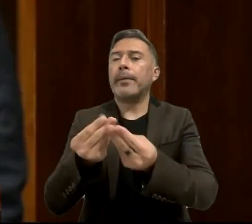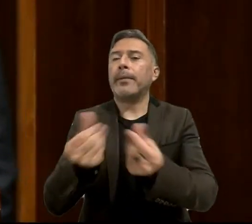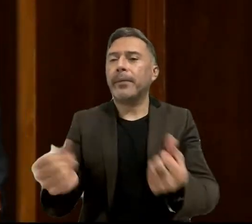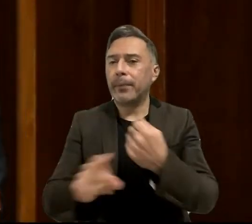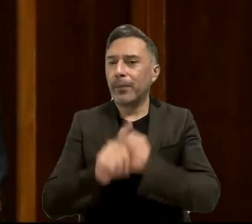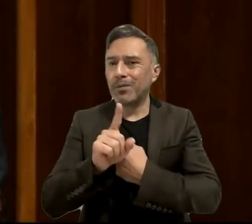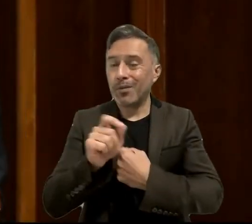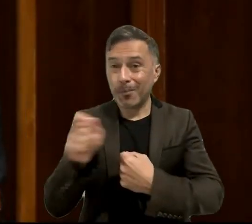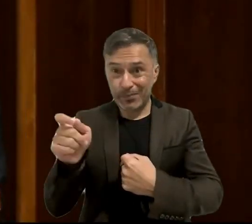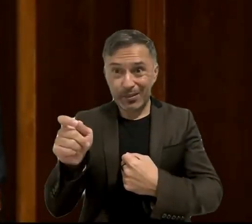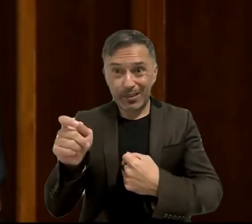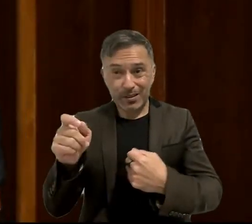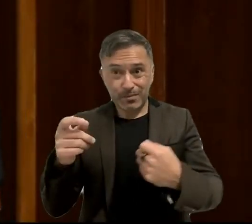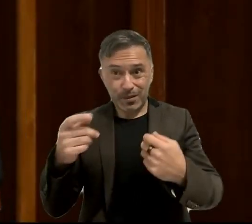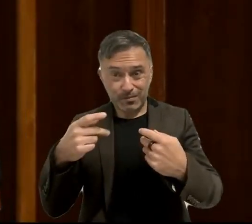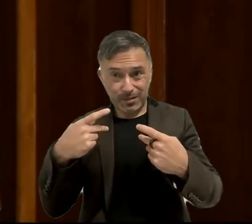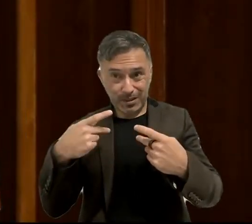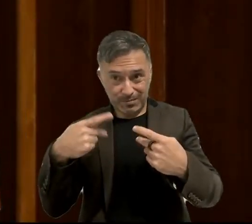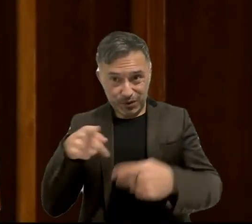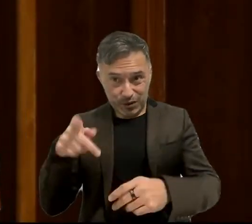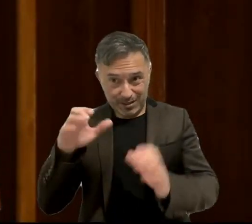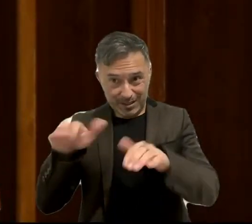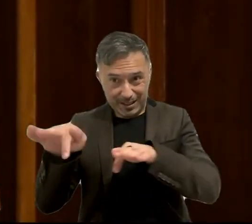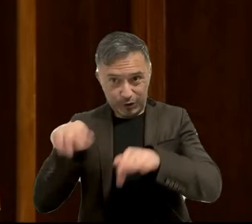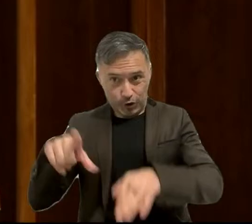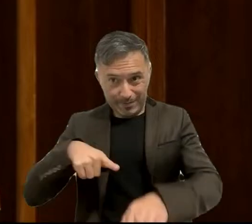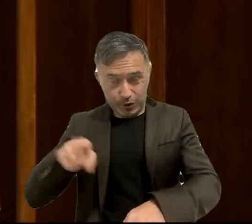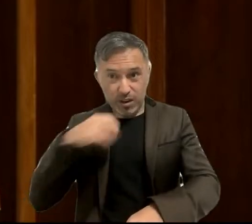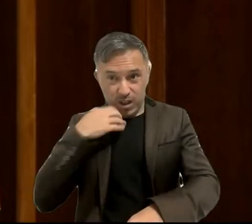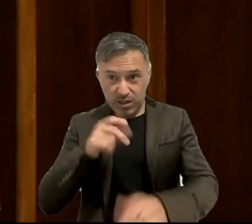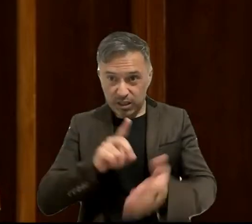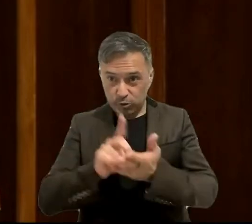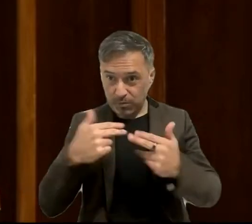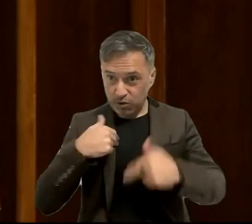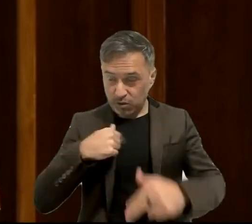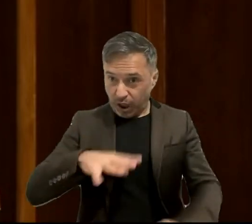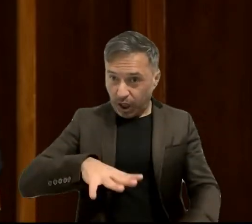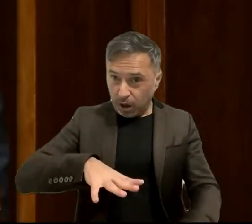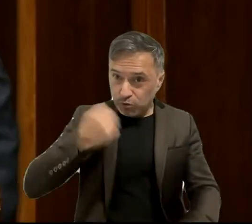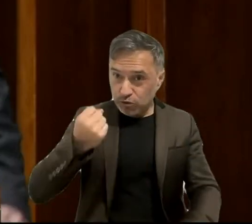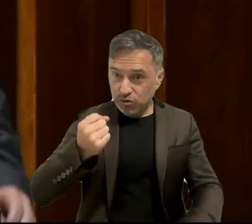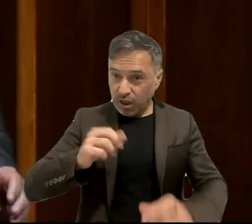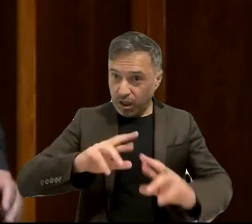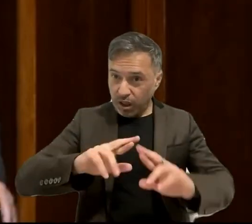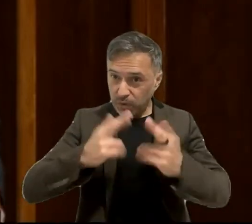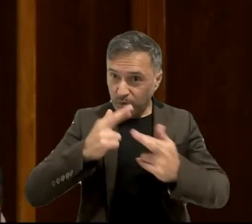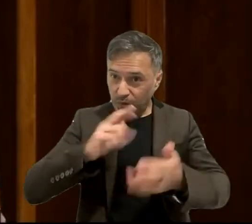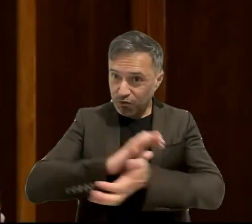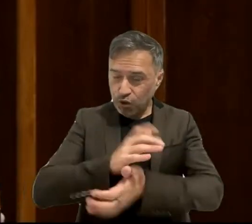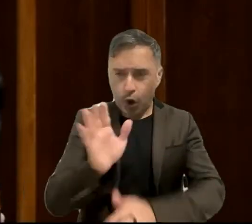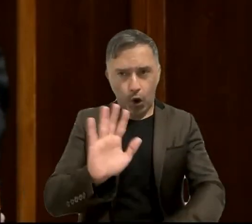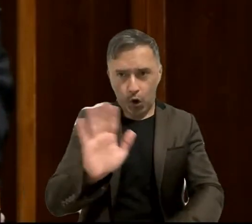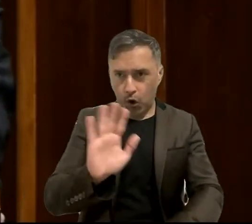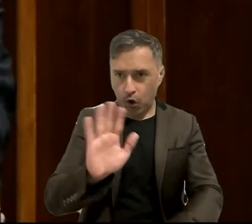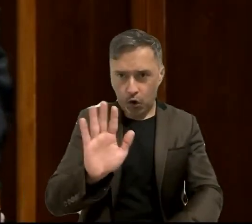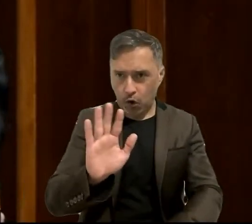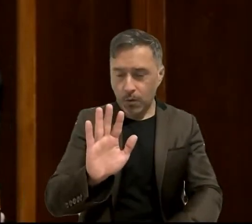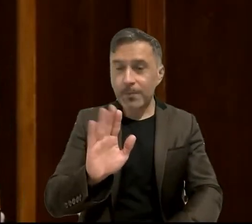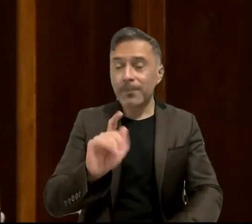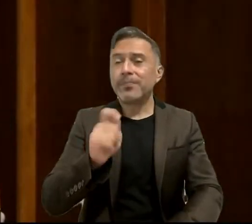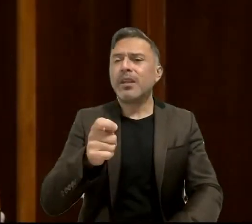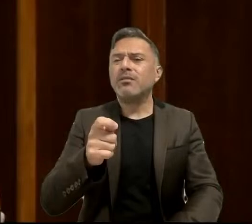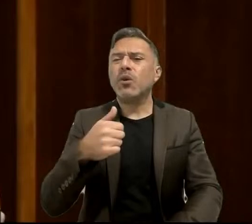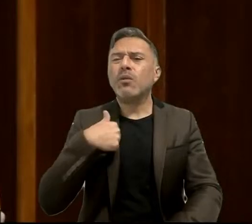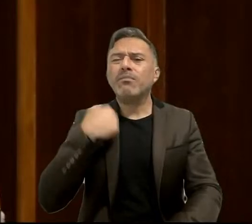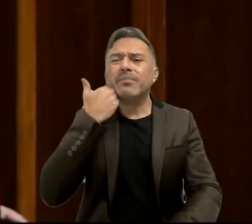humanos. Hay funcionarios que sí quieren violentar los derechos humanos. Yo me estoy refiriendo a los